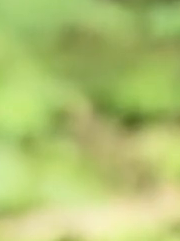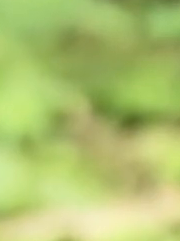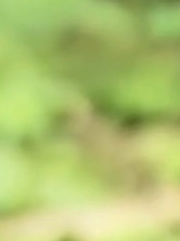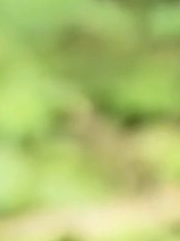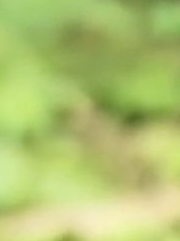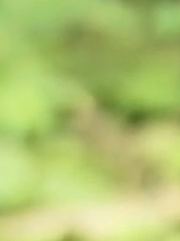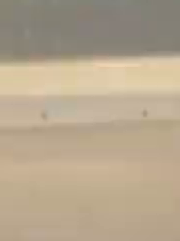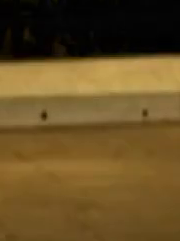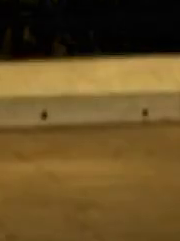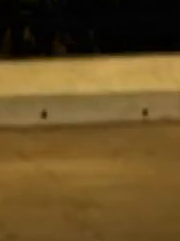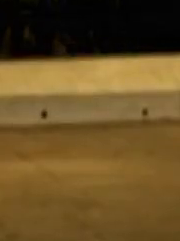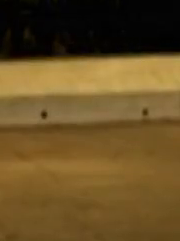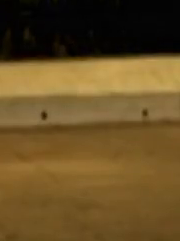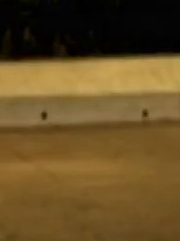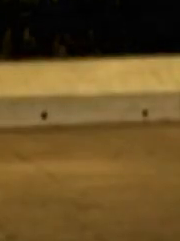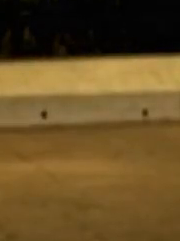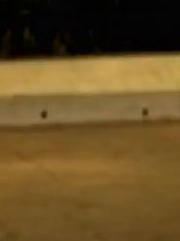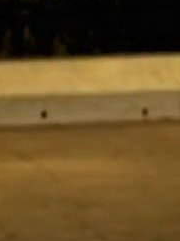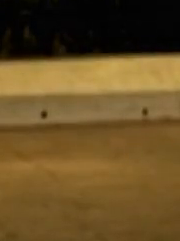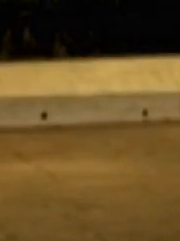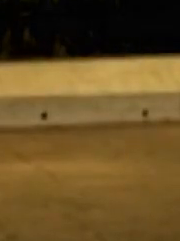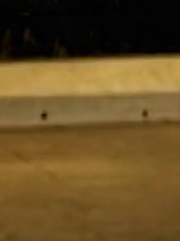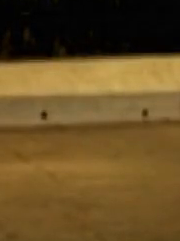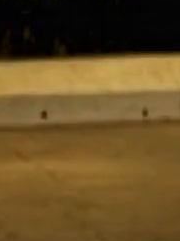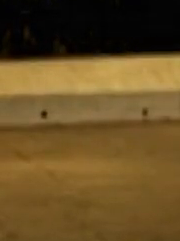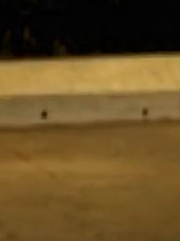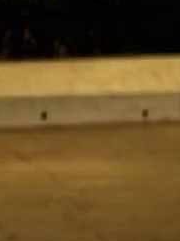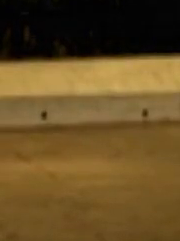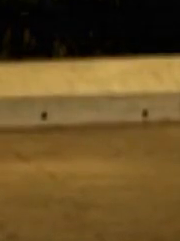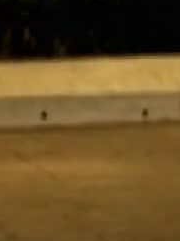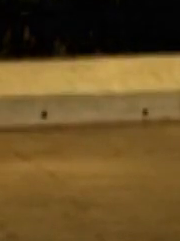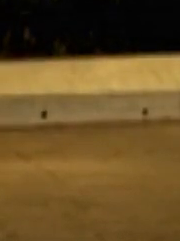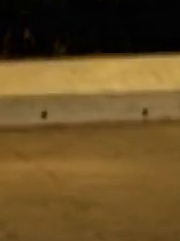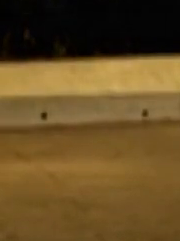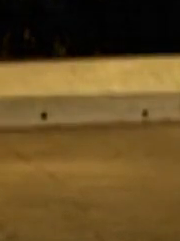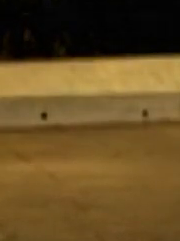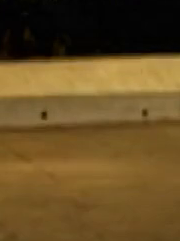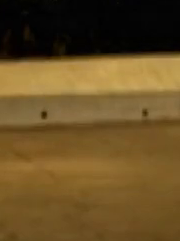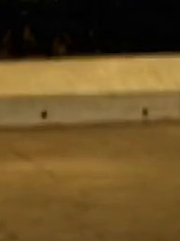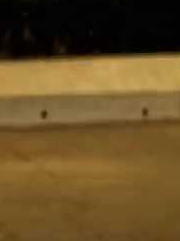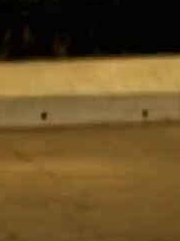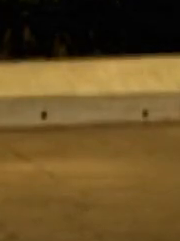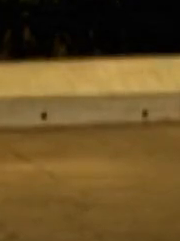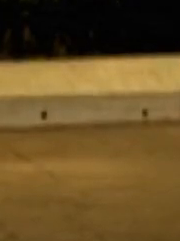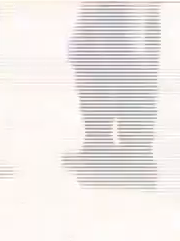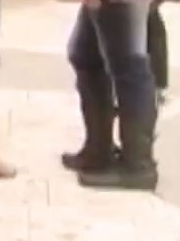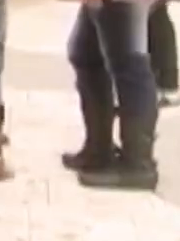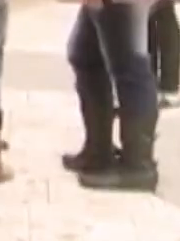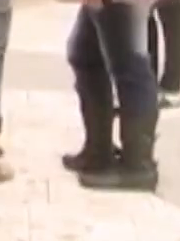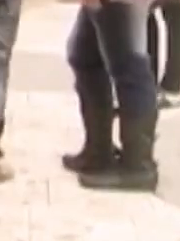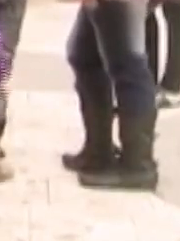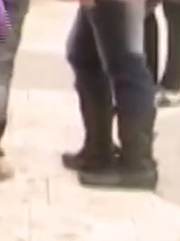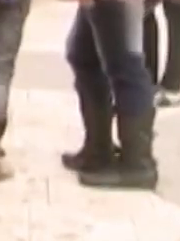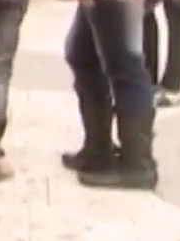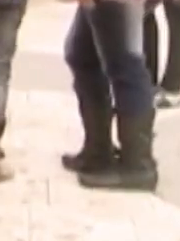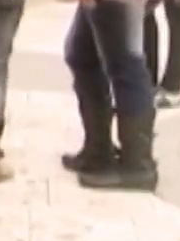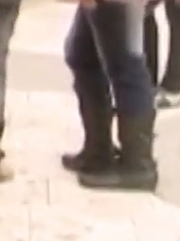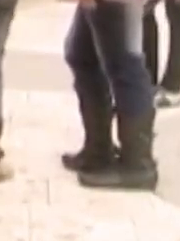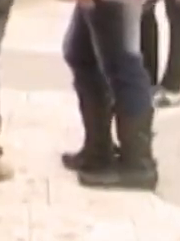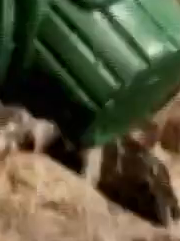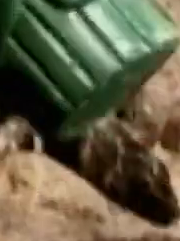nombre Juana, pero sí es un personaje que no está muy bien definido en el contexto del hallazgo de Nuestra Señora